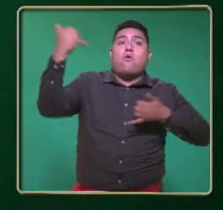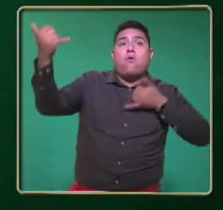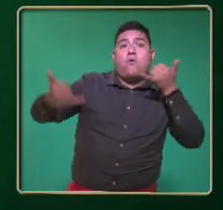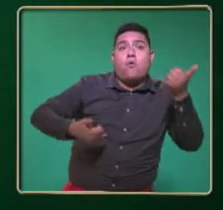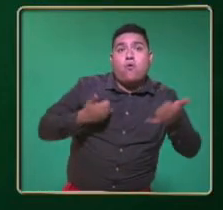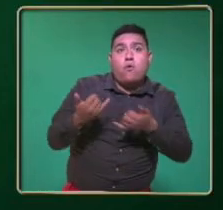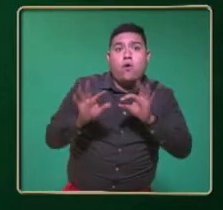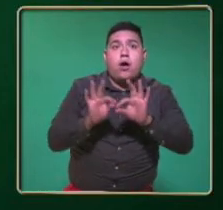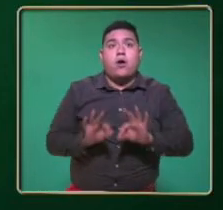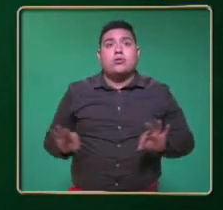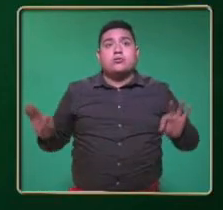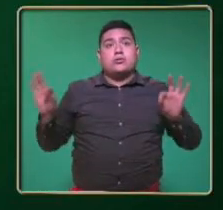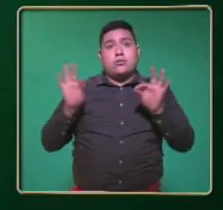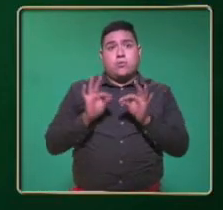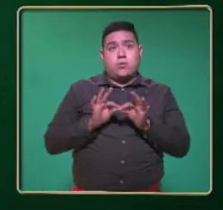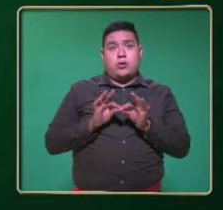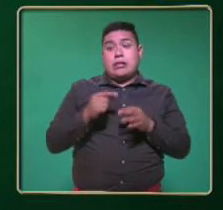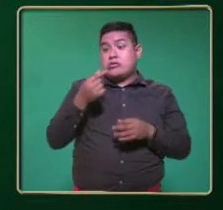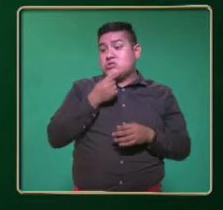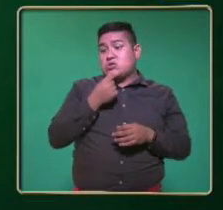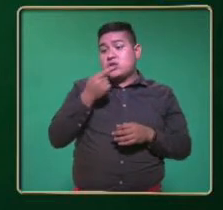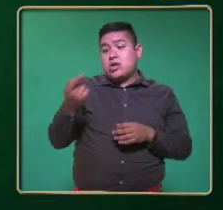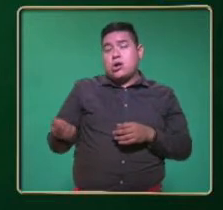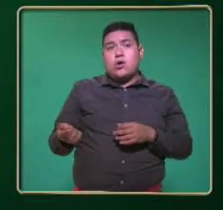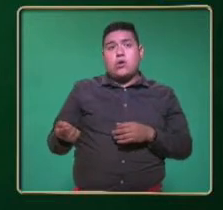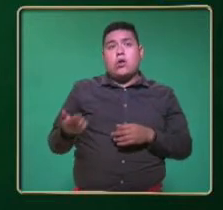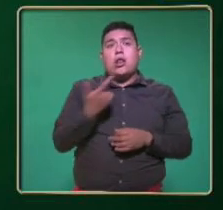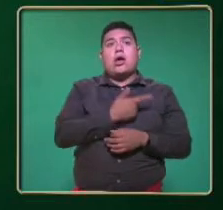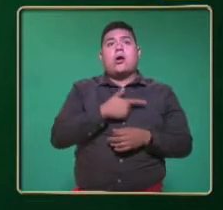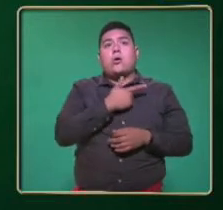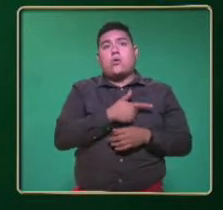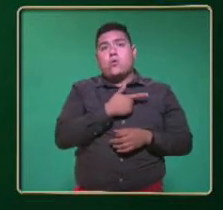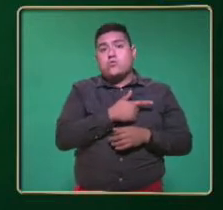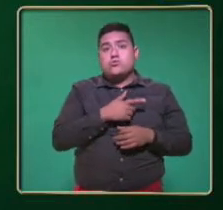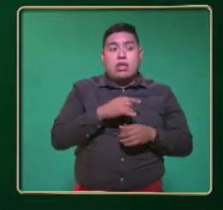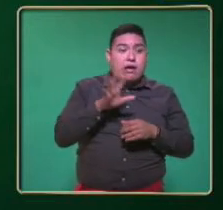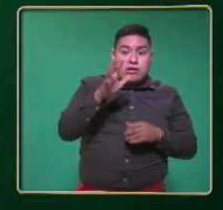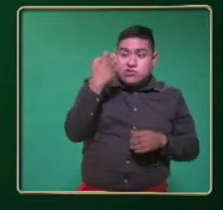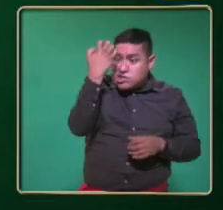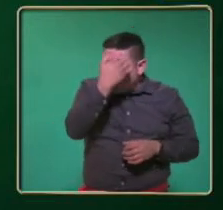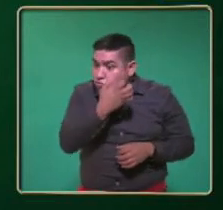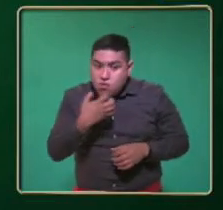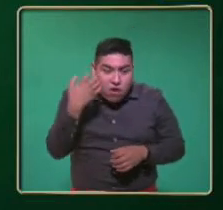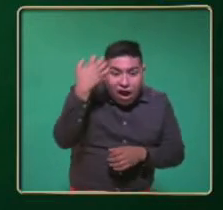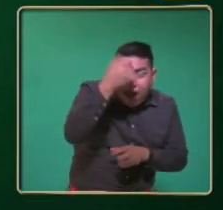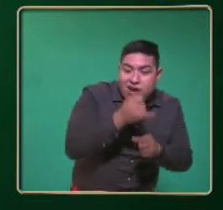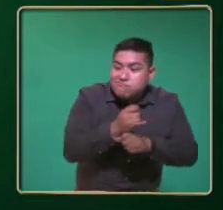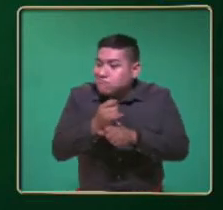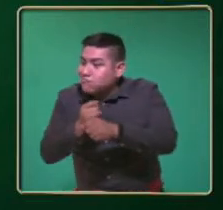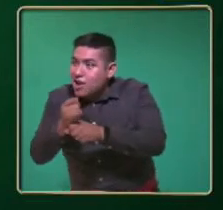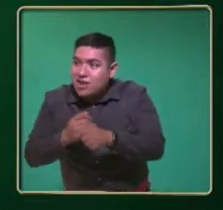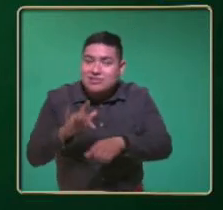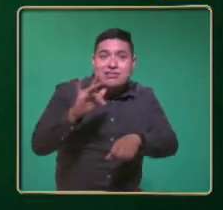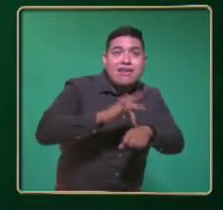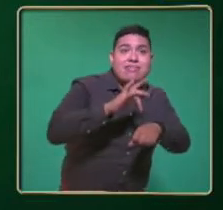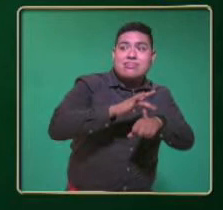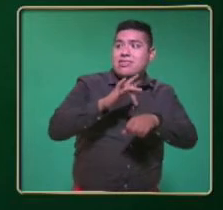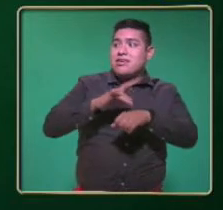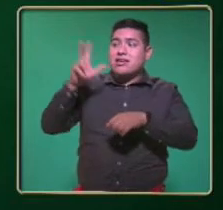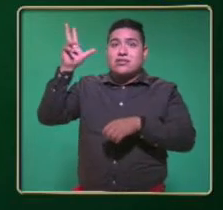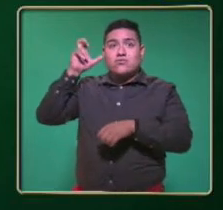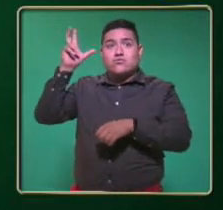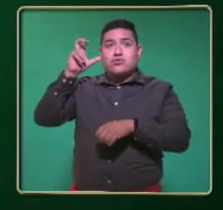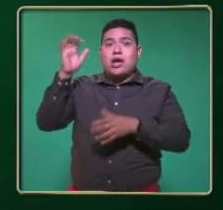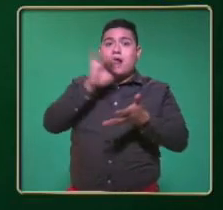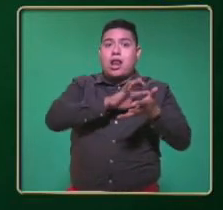es importante, es un niño, le gustan muchas cosas, le gusta explorar, sentir, escuchar o leer. Y